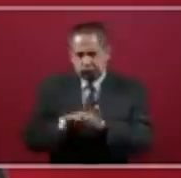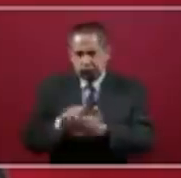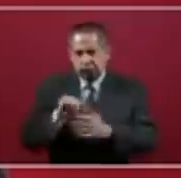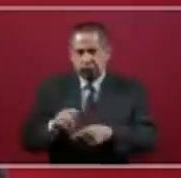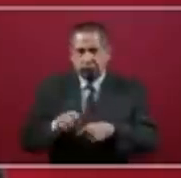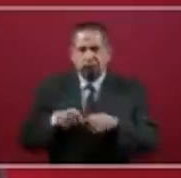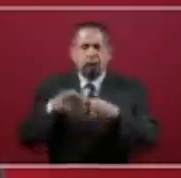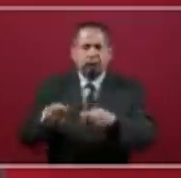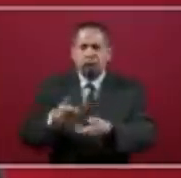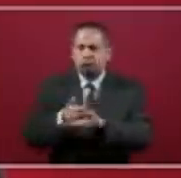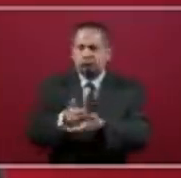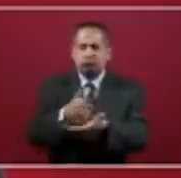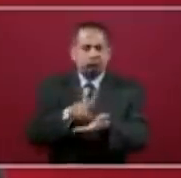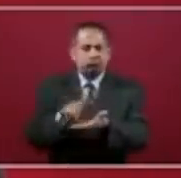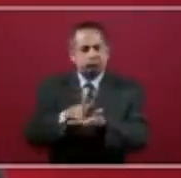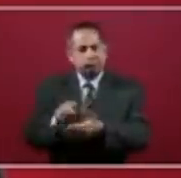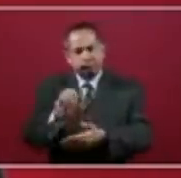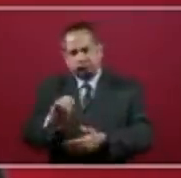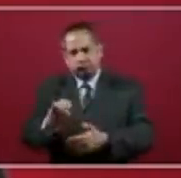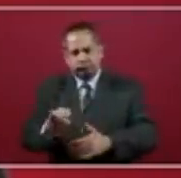está ayudando